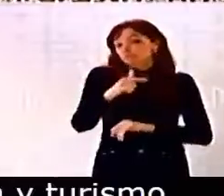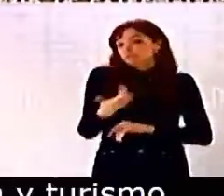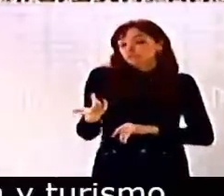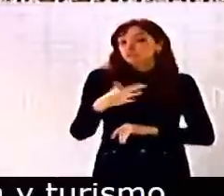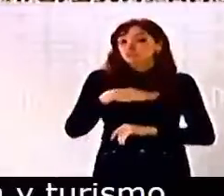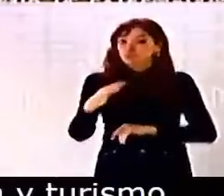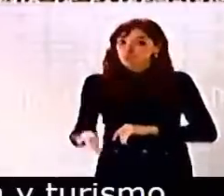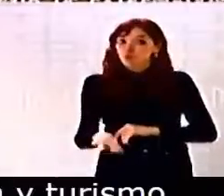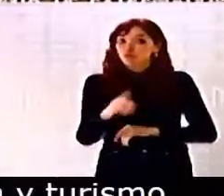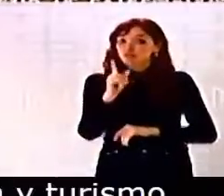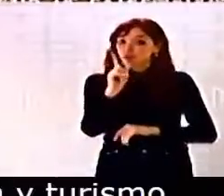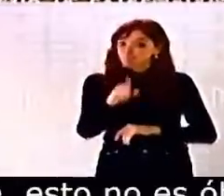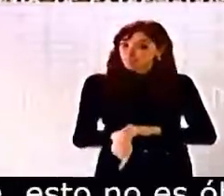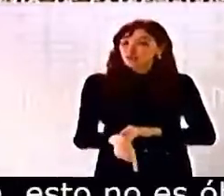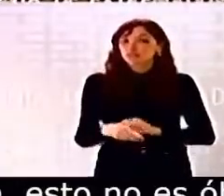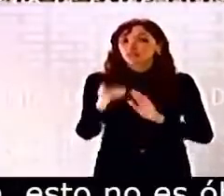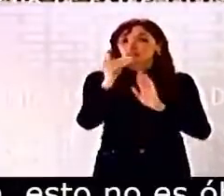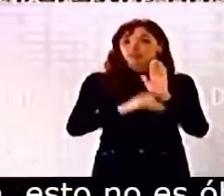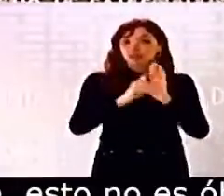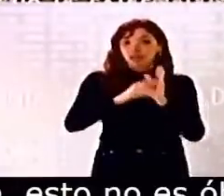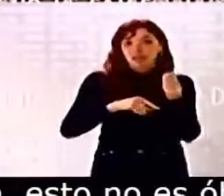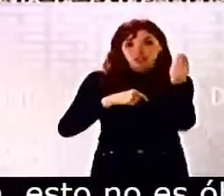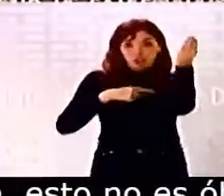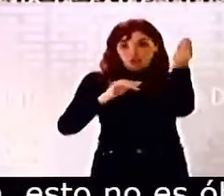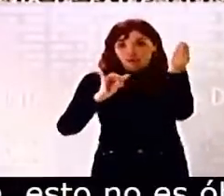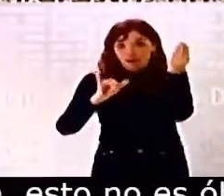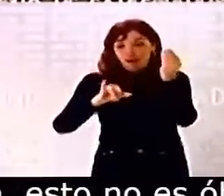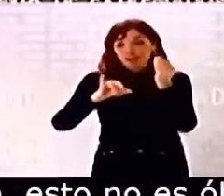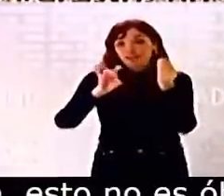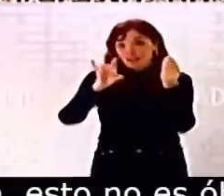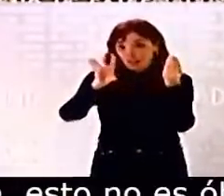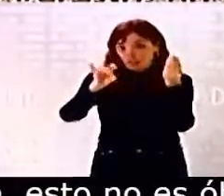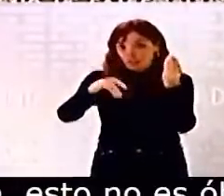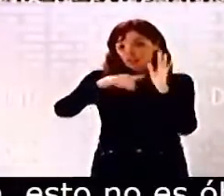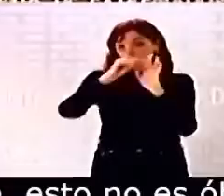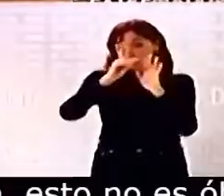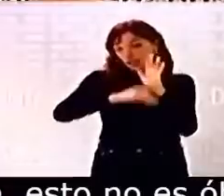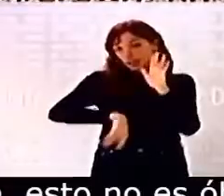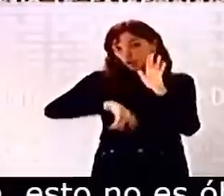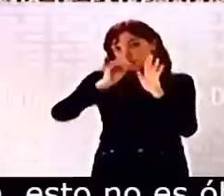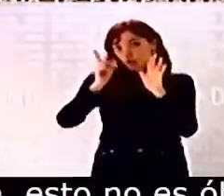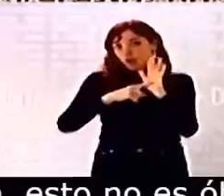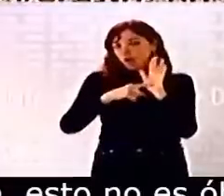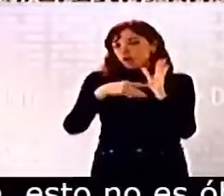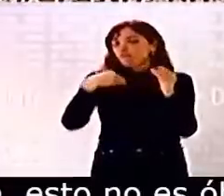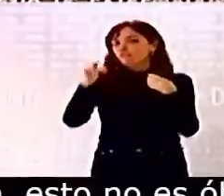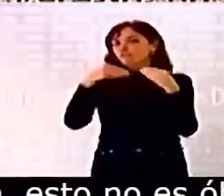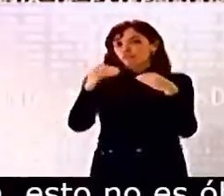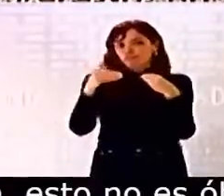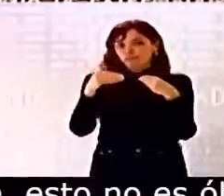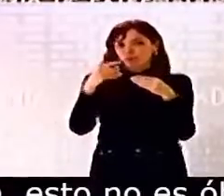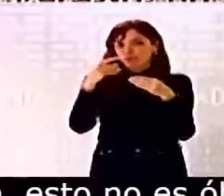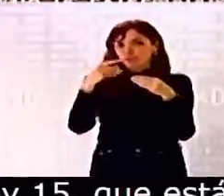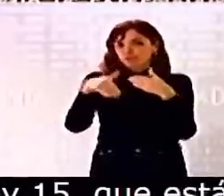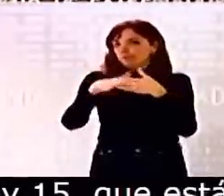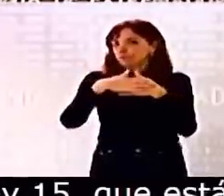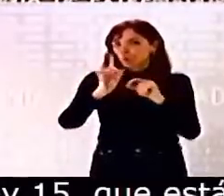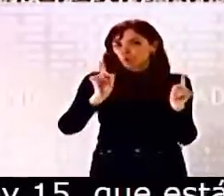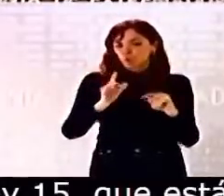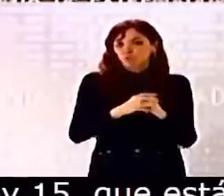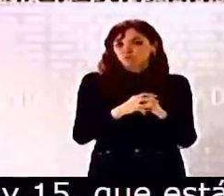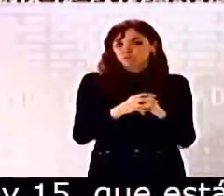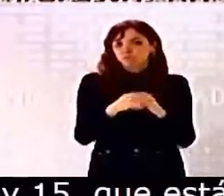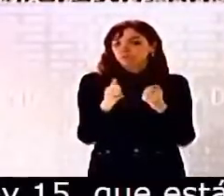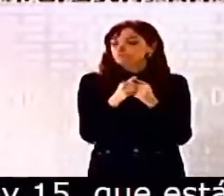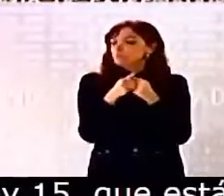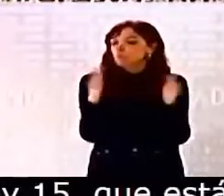y poner en valor el decreto existente, el decreto ley 15, que está abierto absolutamente a todos los sectores, decreto ley 15 que se aprobó en